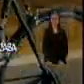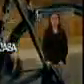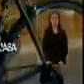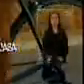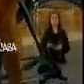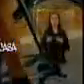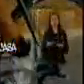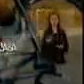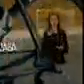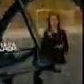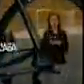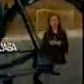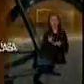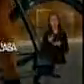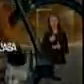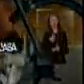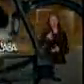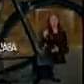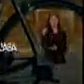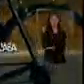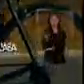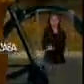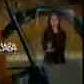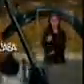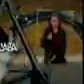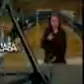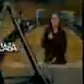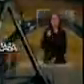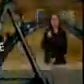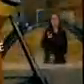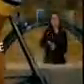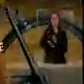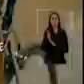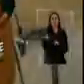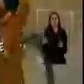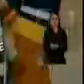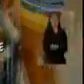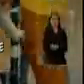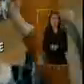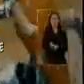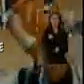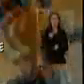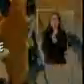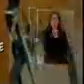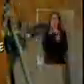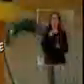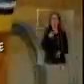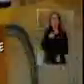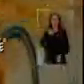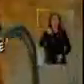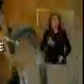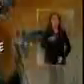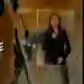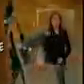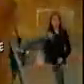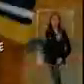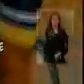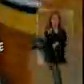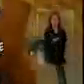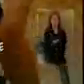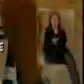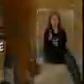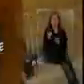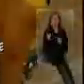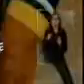Y ahora cuando me vaya de este mundo, sí me voy a ir igual, si yo lo tengo claro. Todos vamos a morir. No hay